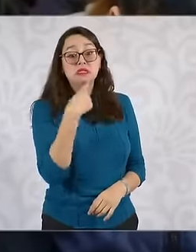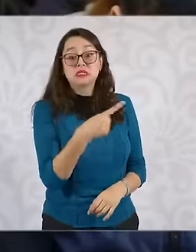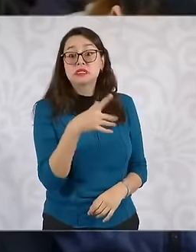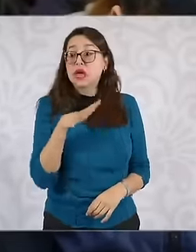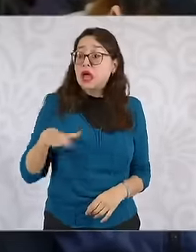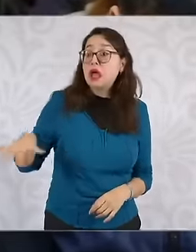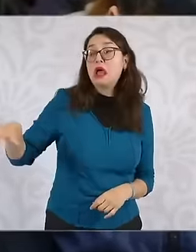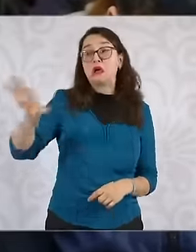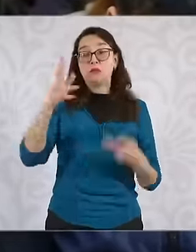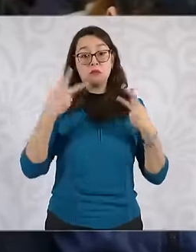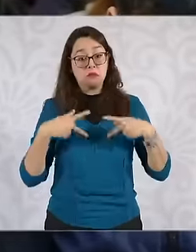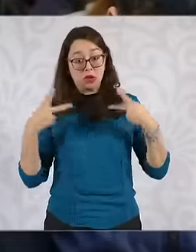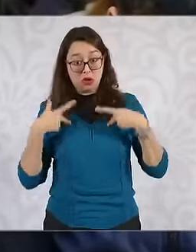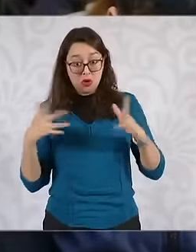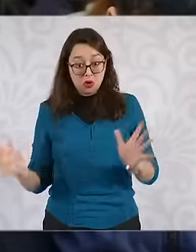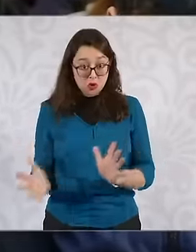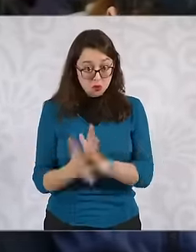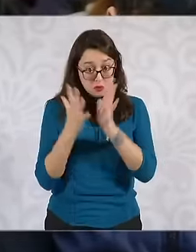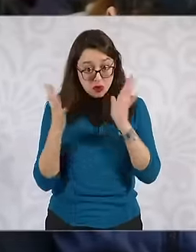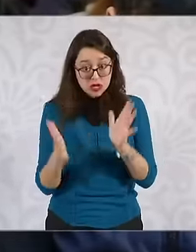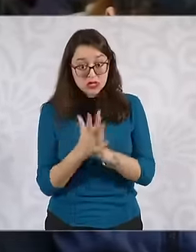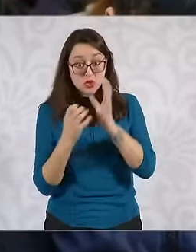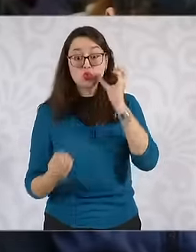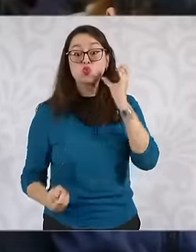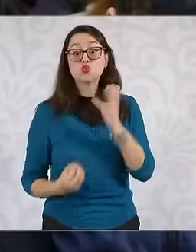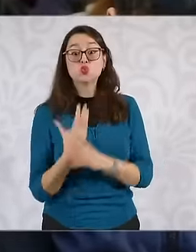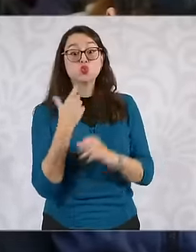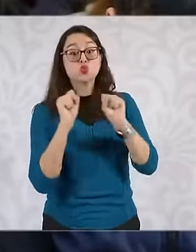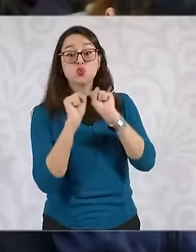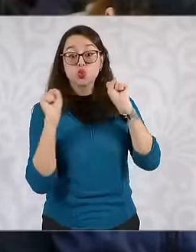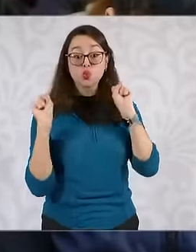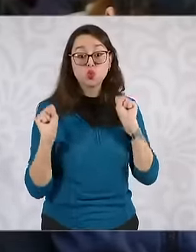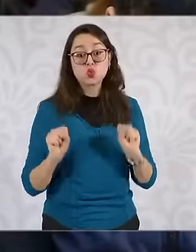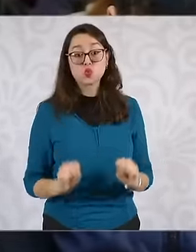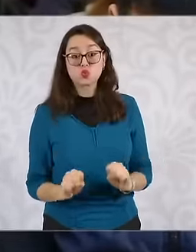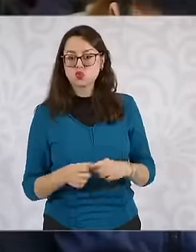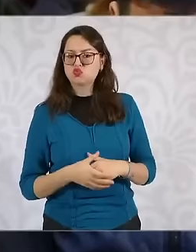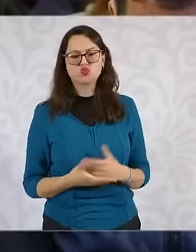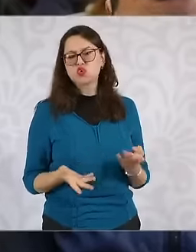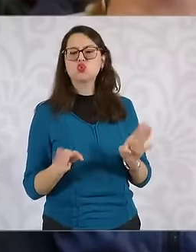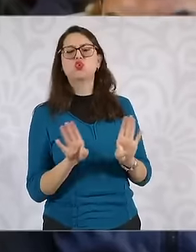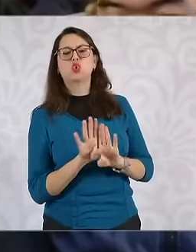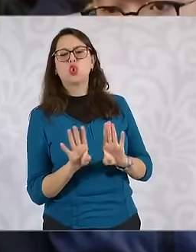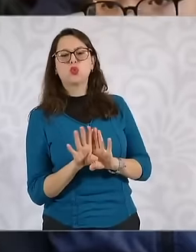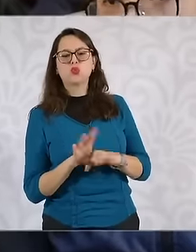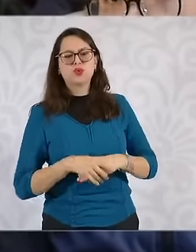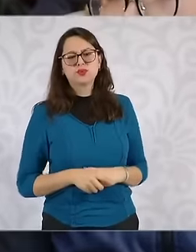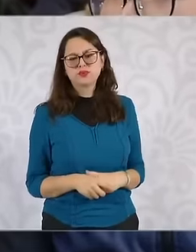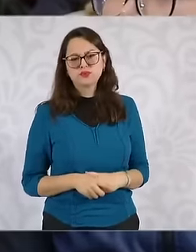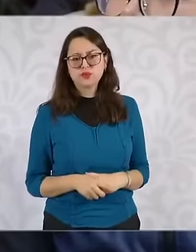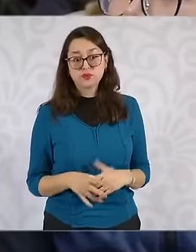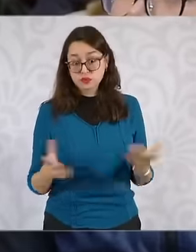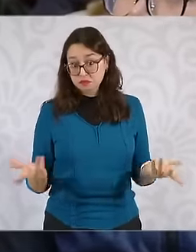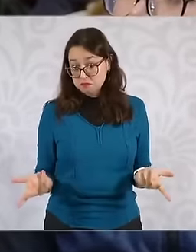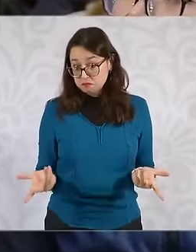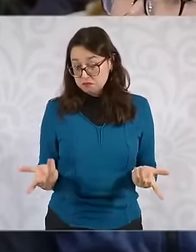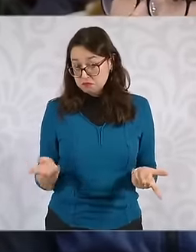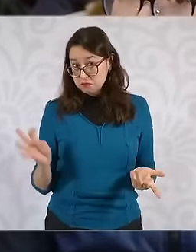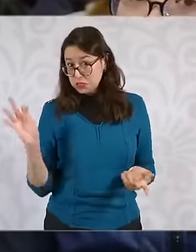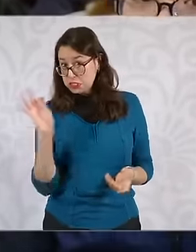a participar en este nuevo sistema para que de… ¿Cómo sería la participación de la sociedad? ¿Le pediría